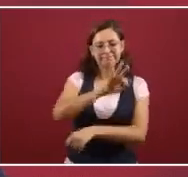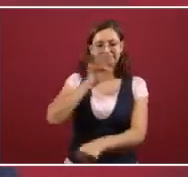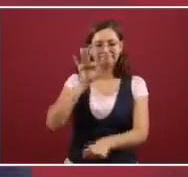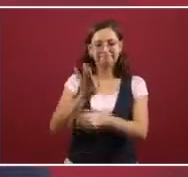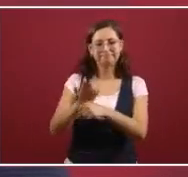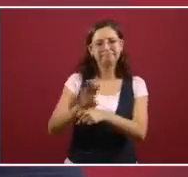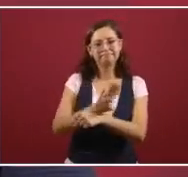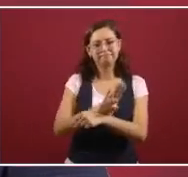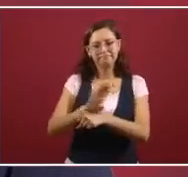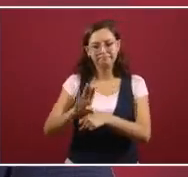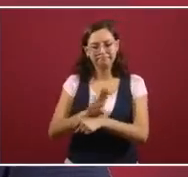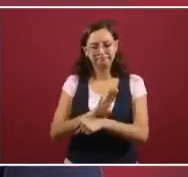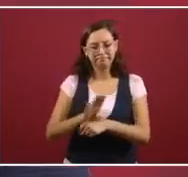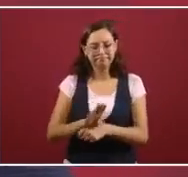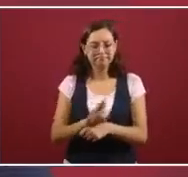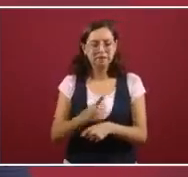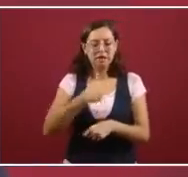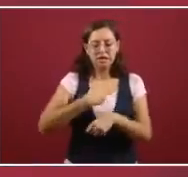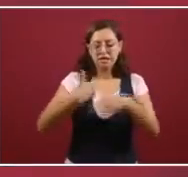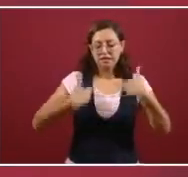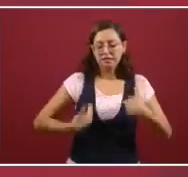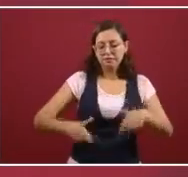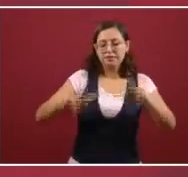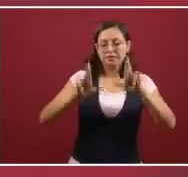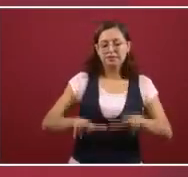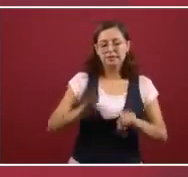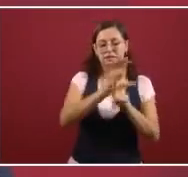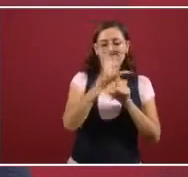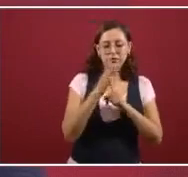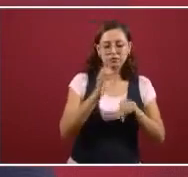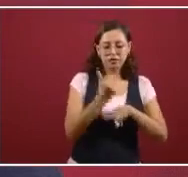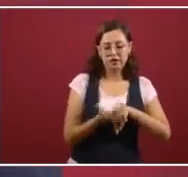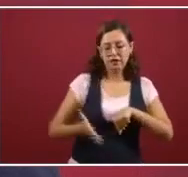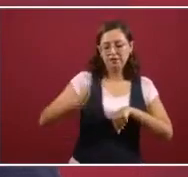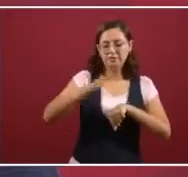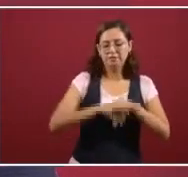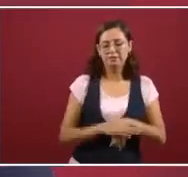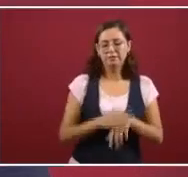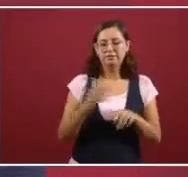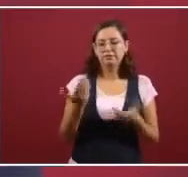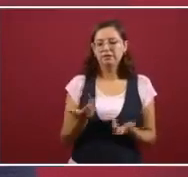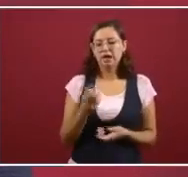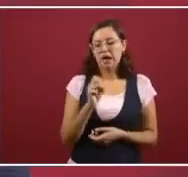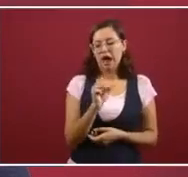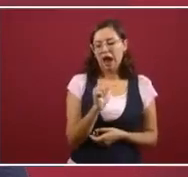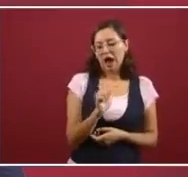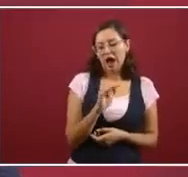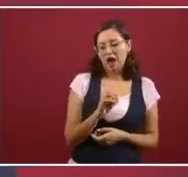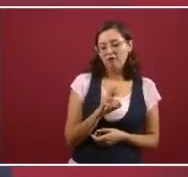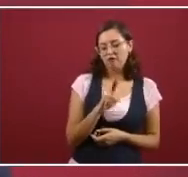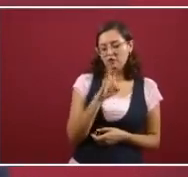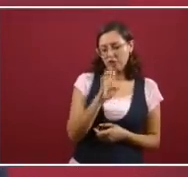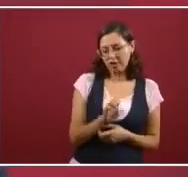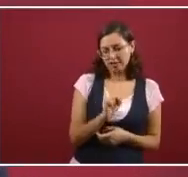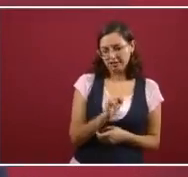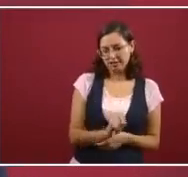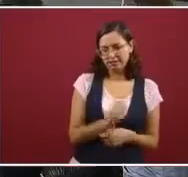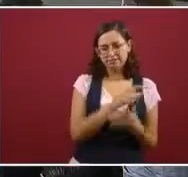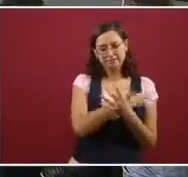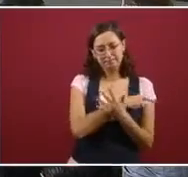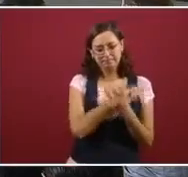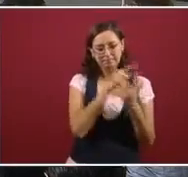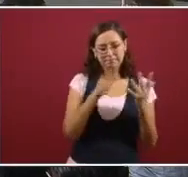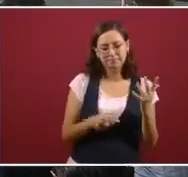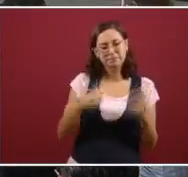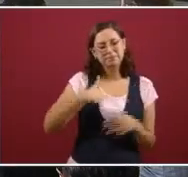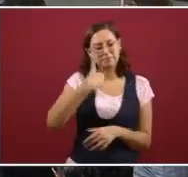nombre de las administradoras de fondos de ahorro, quisiera expresar además nuestro reconocimiento a las acciones que ha emprendido